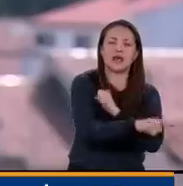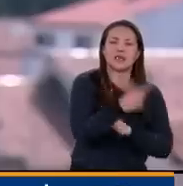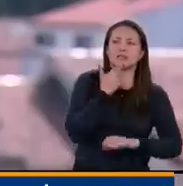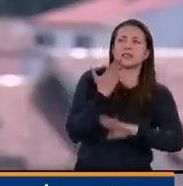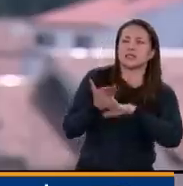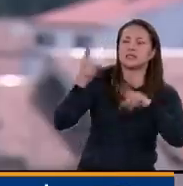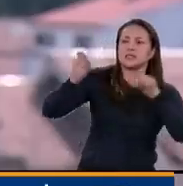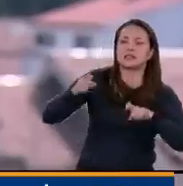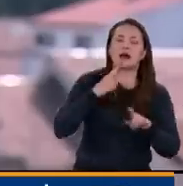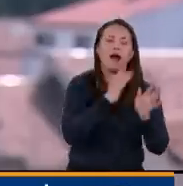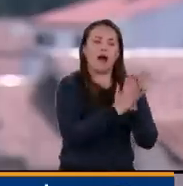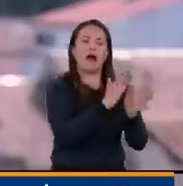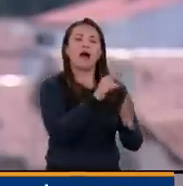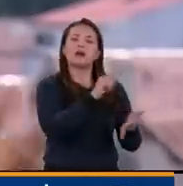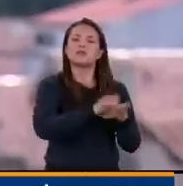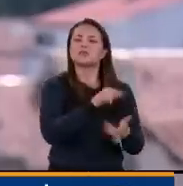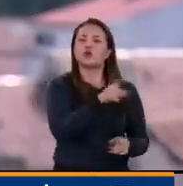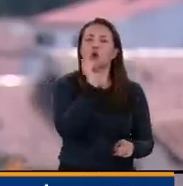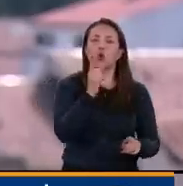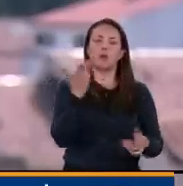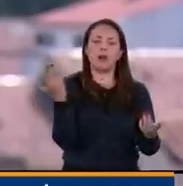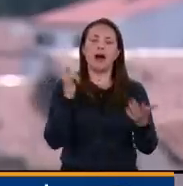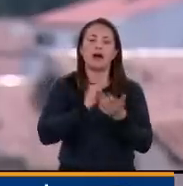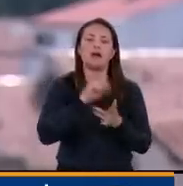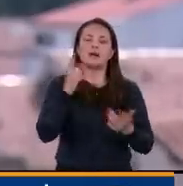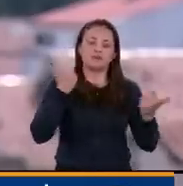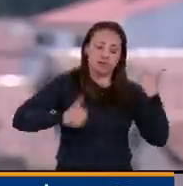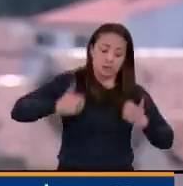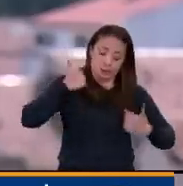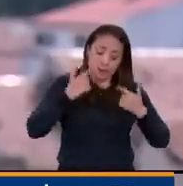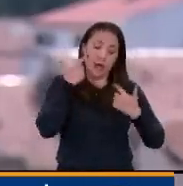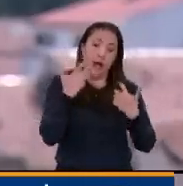superar este proceso que le ha dejado heridas físicas y también heridas emocionales.